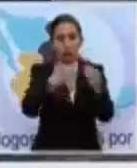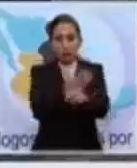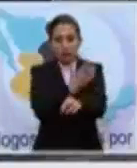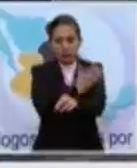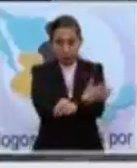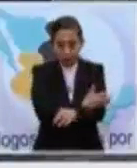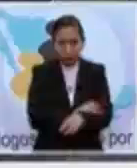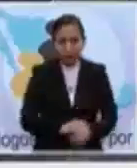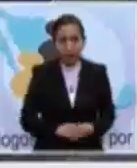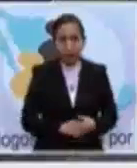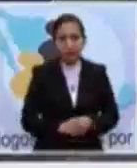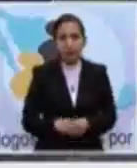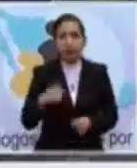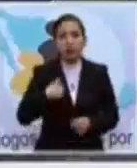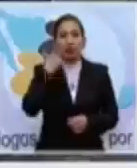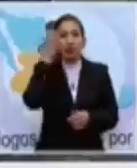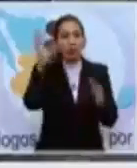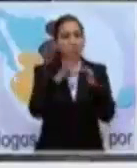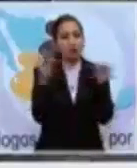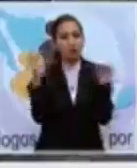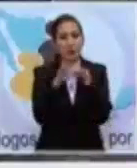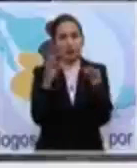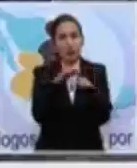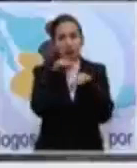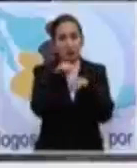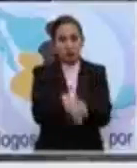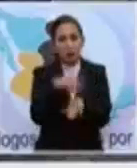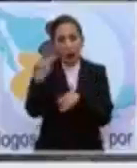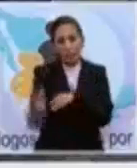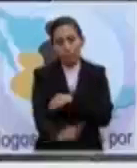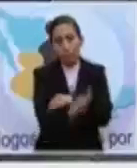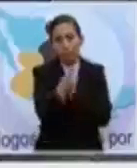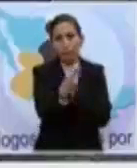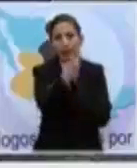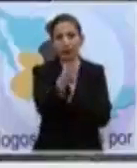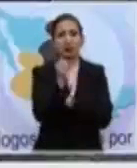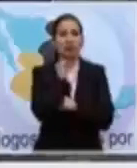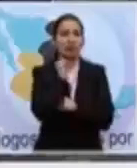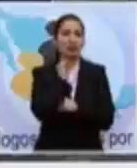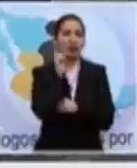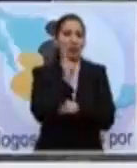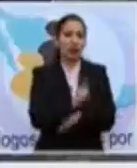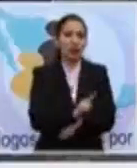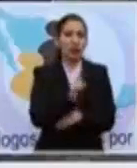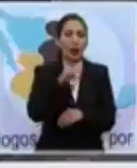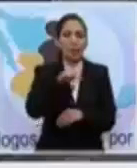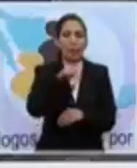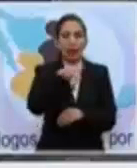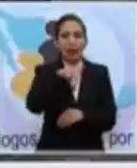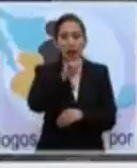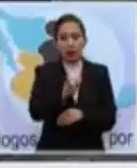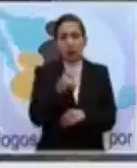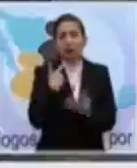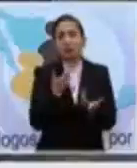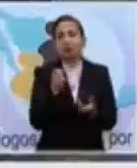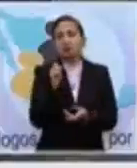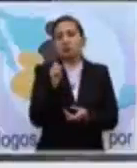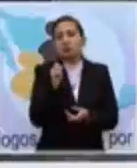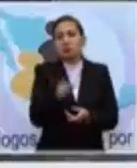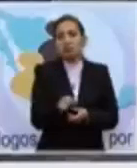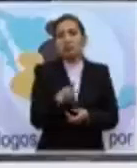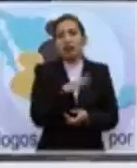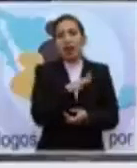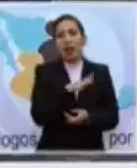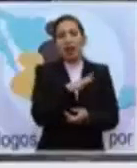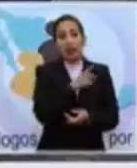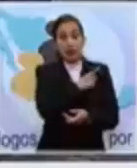acompañan hoy. Yo quisiera señalar respecto a la pregunta de la senadora Maki y a la intervención del doctor Javier, que